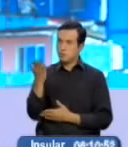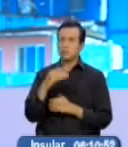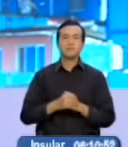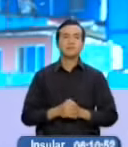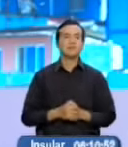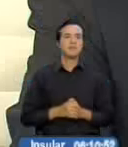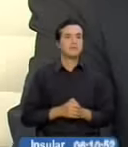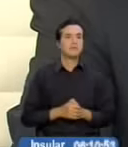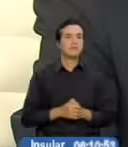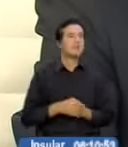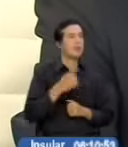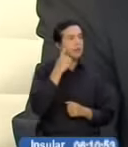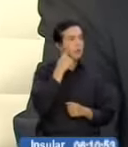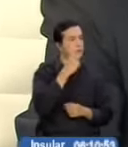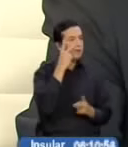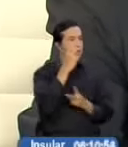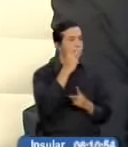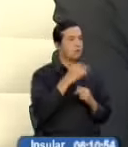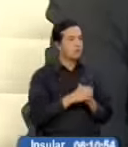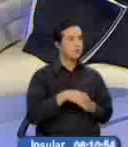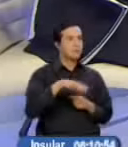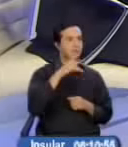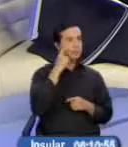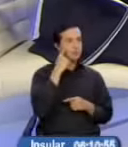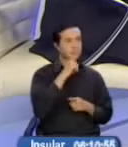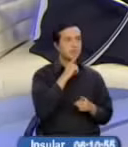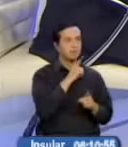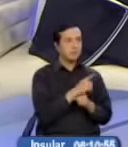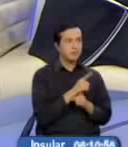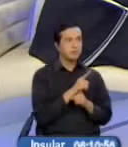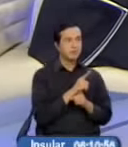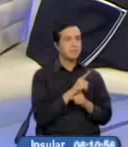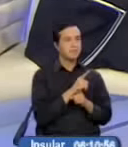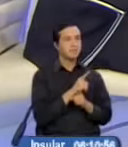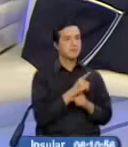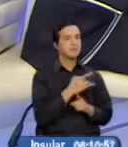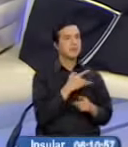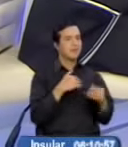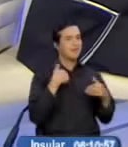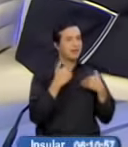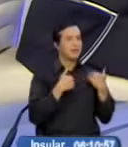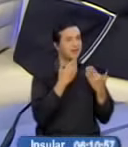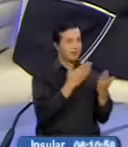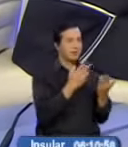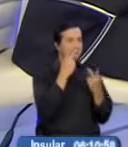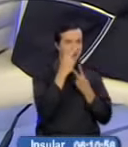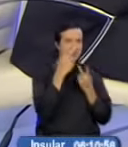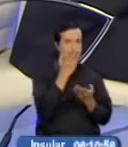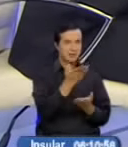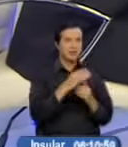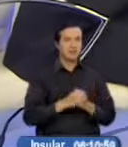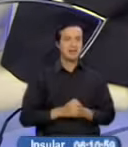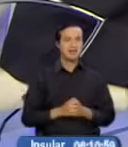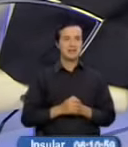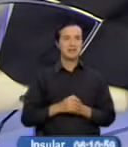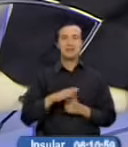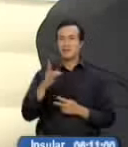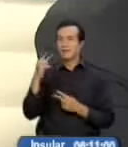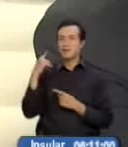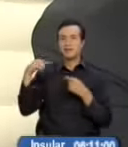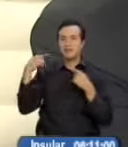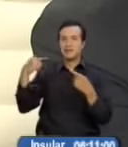Jorge y tú no lo ves desde hace algún tiempo. No lo veo desde algún tiempo, por eso estoy bastante más feliz de verlo a él que, claro, que verte a ti. Definitivamente, también ves todos los días.